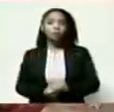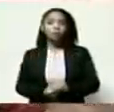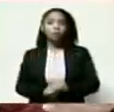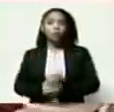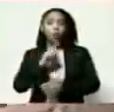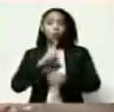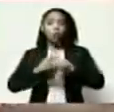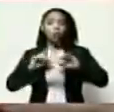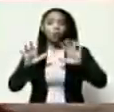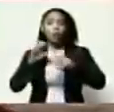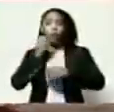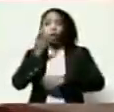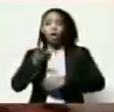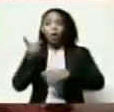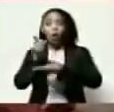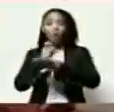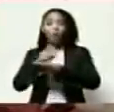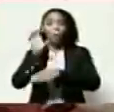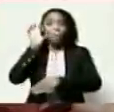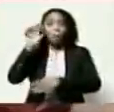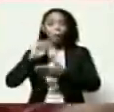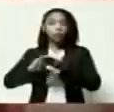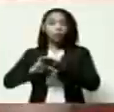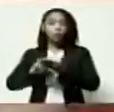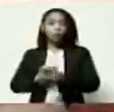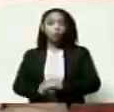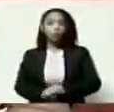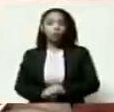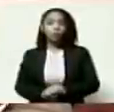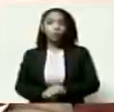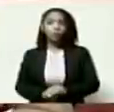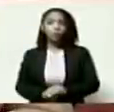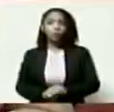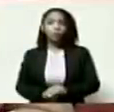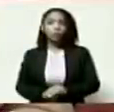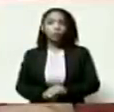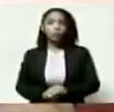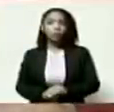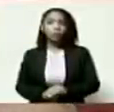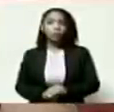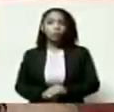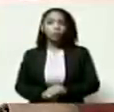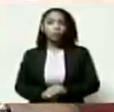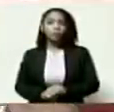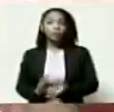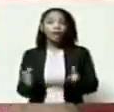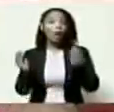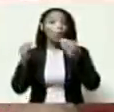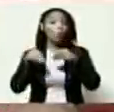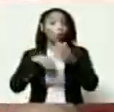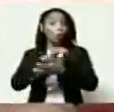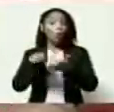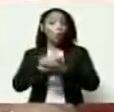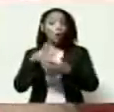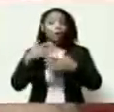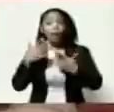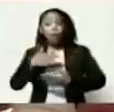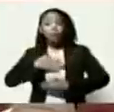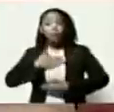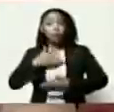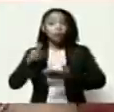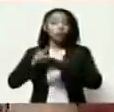1x10 de buen gobierno, el mapa de soluciones, de acuerdo a los problemas, que se puedan